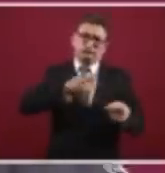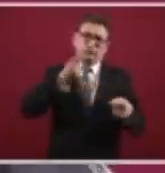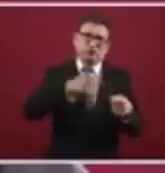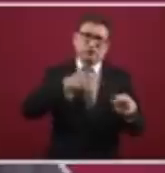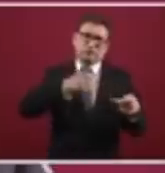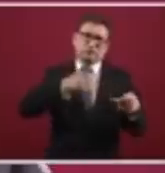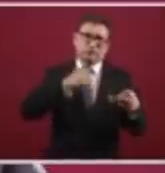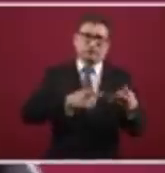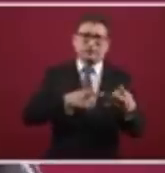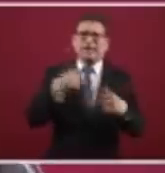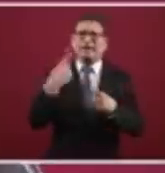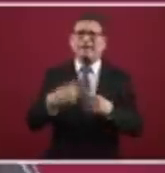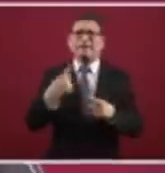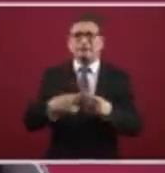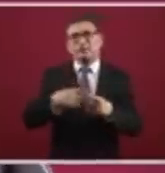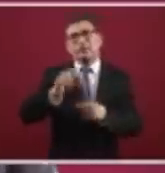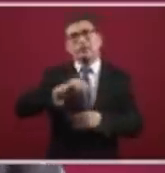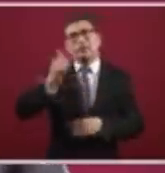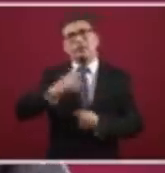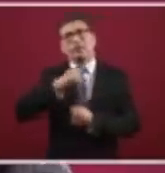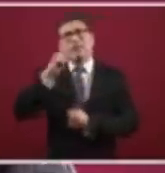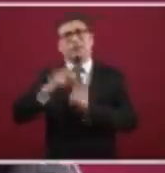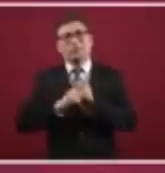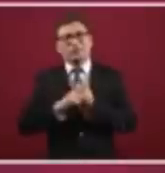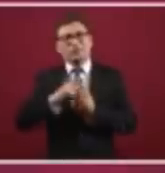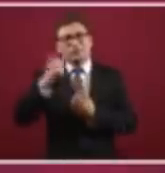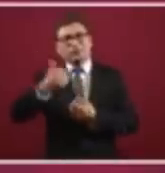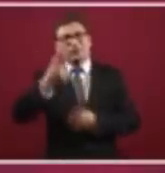países desde